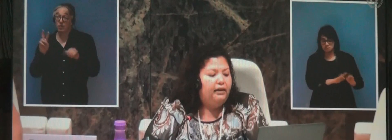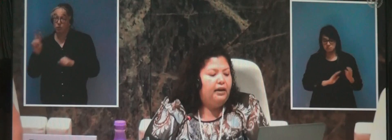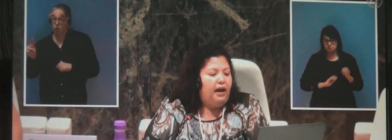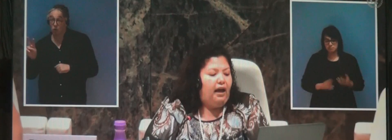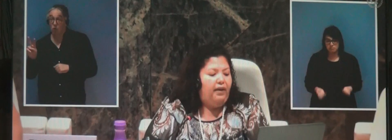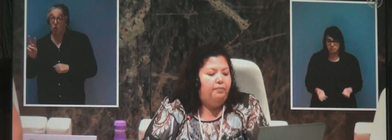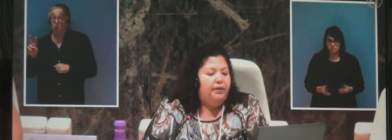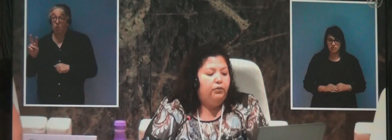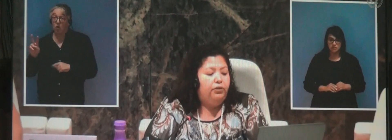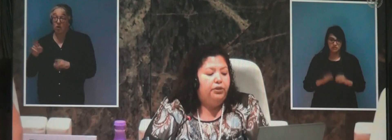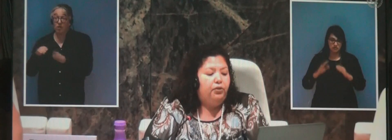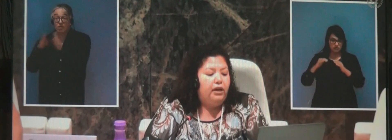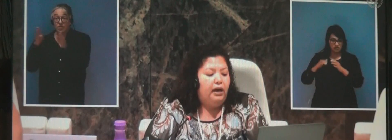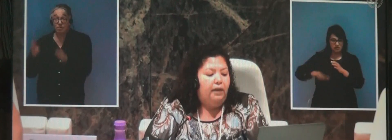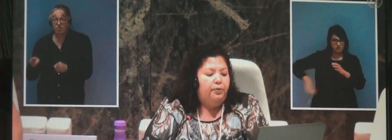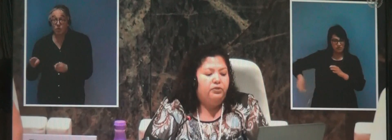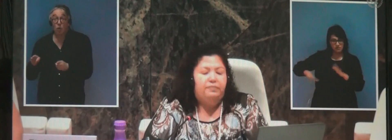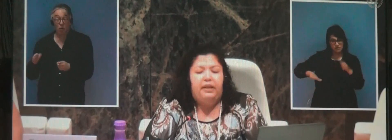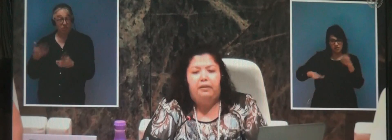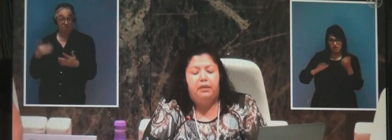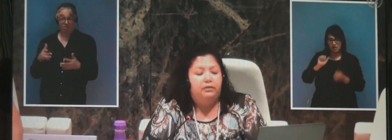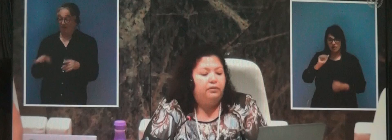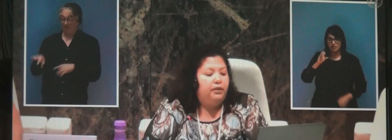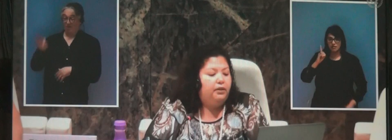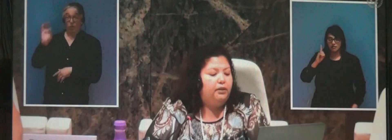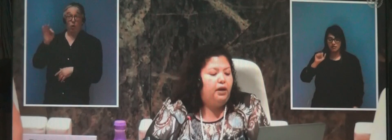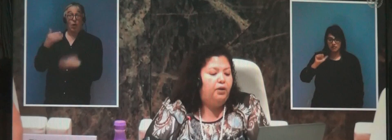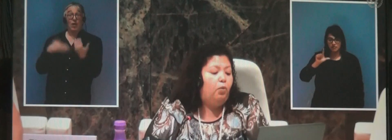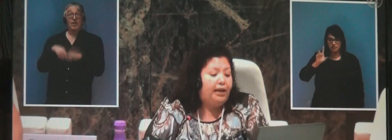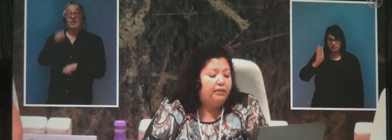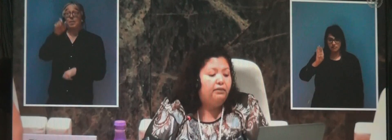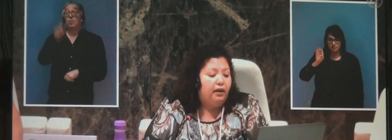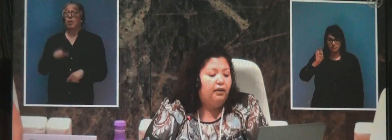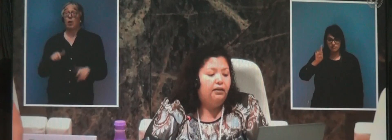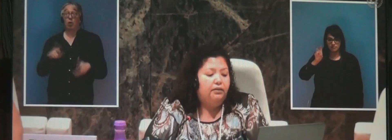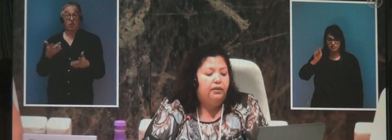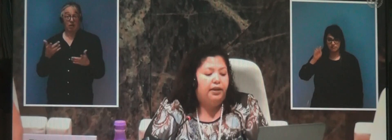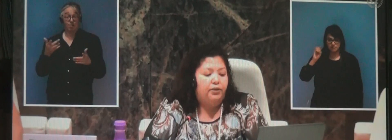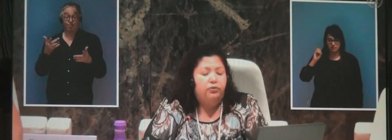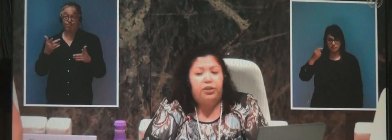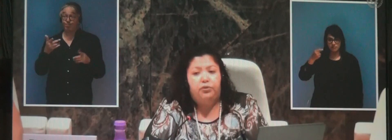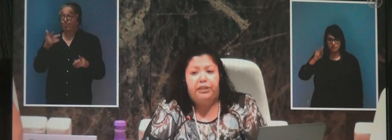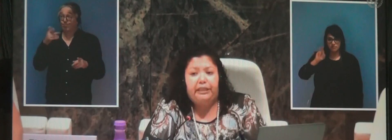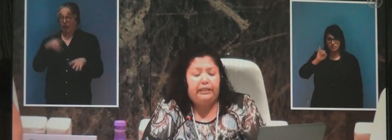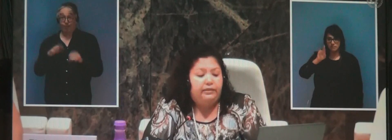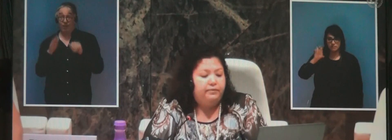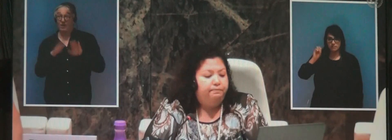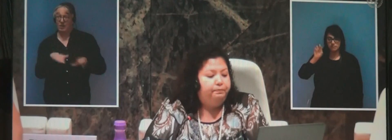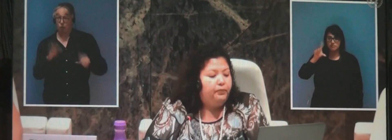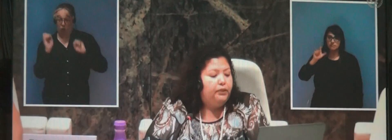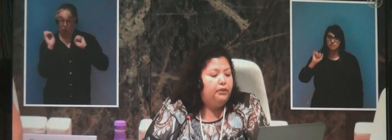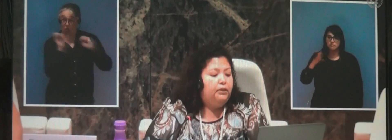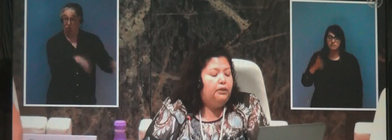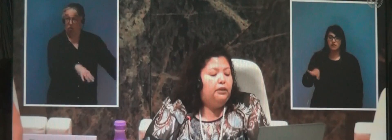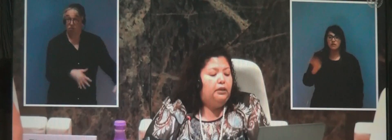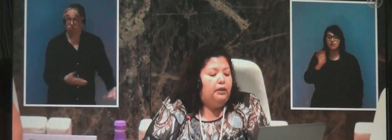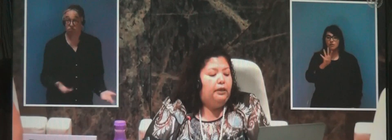hogar Adalberto Girola, aproximadamente hay 40, entre ellos niños y niñas.